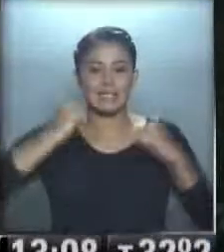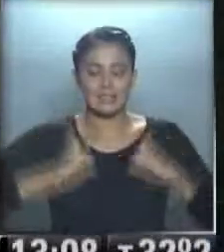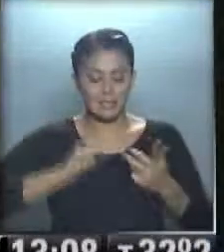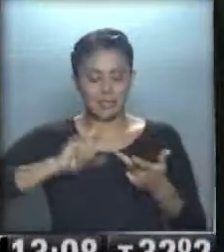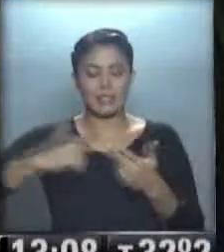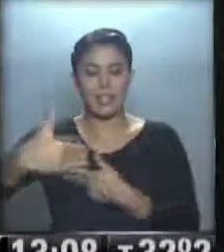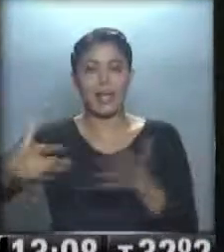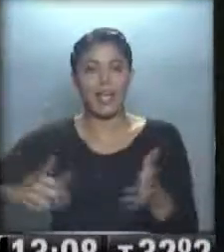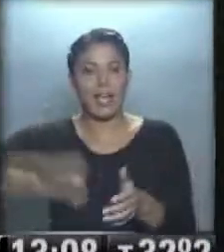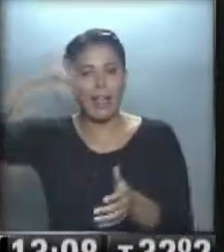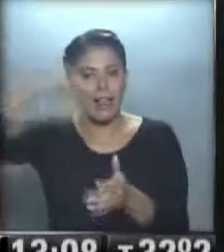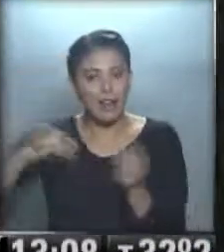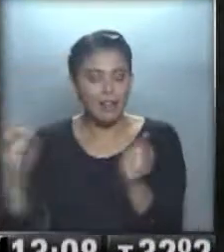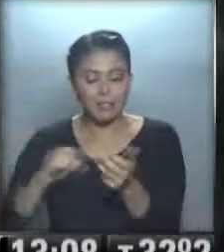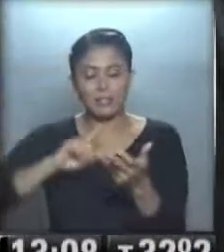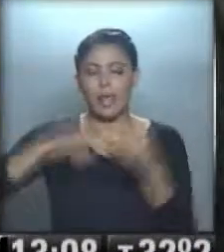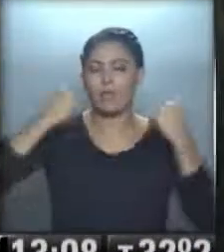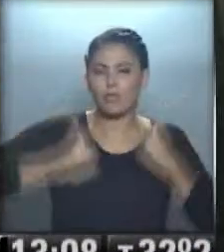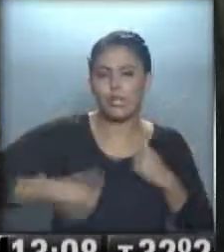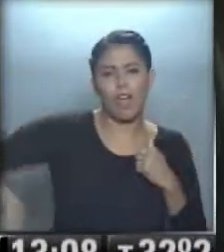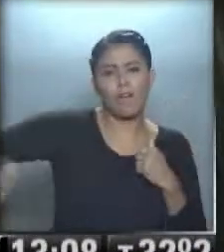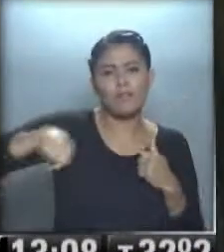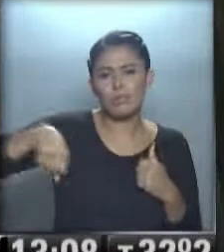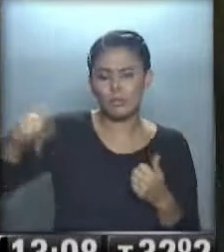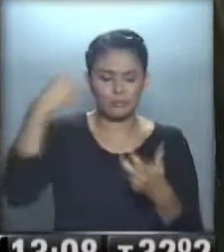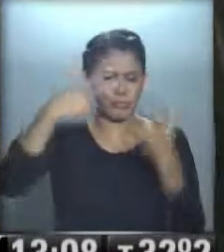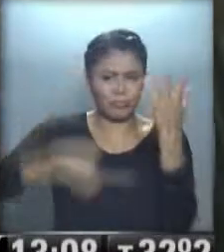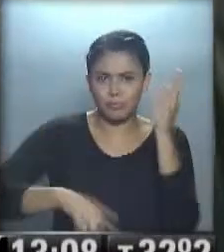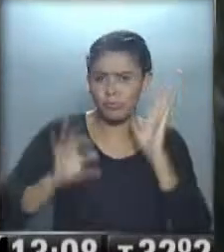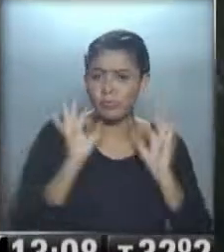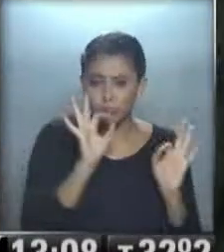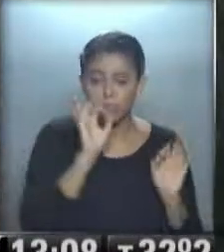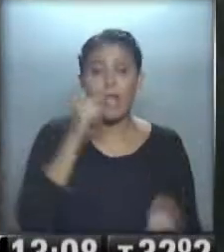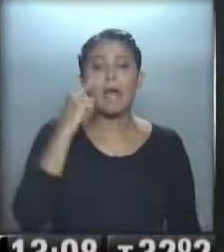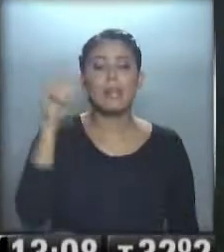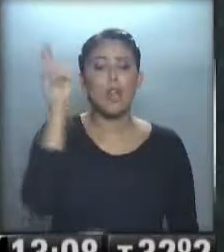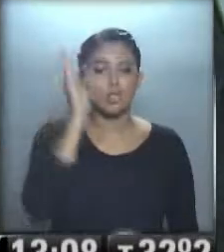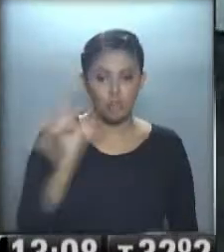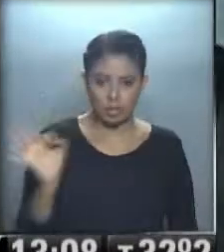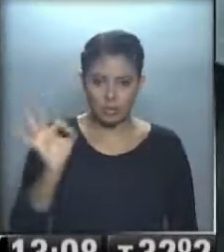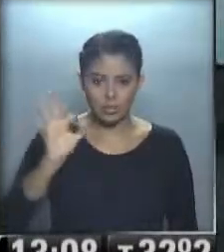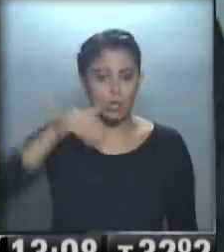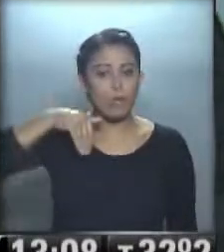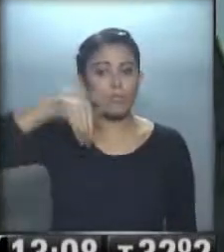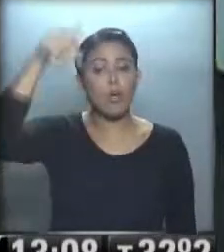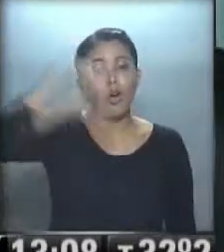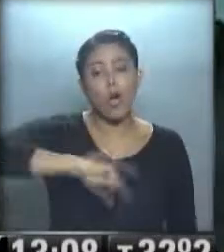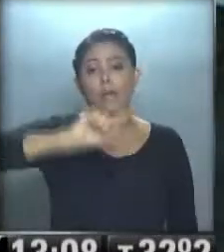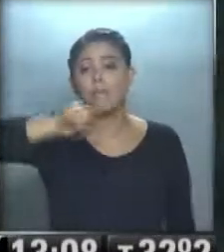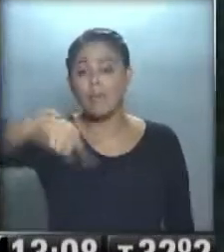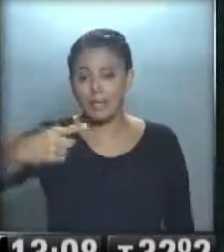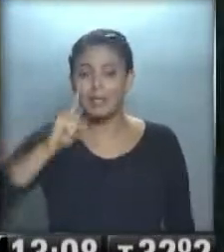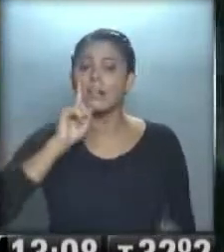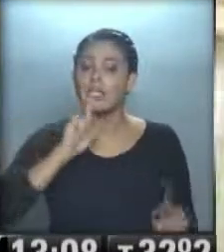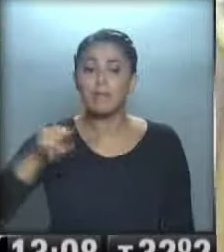heladera para la playa, la mochila, los bolsos, la valija. Bueno, 1.800 servicios previstos para hoy, mañana y para